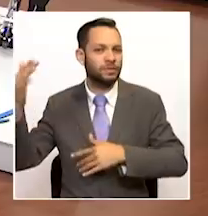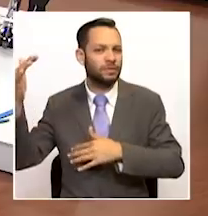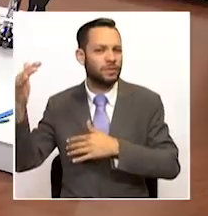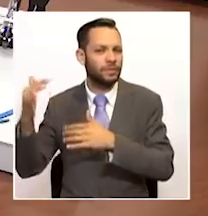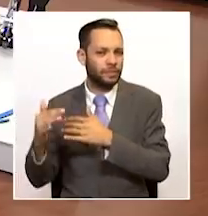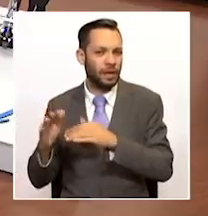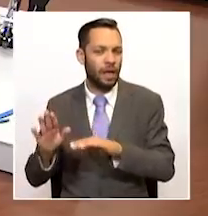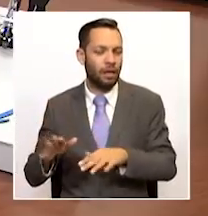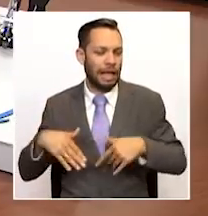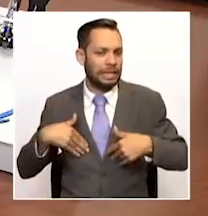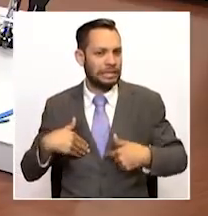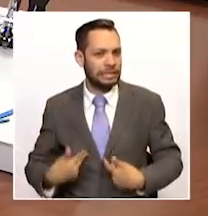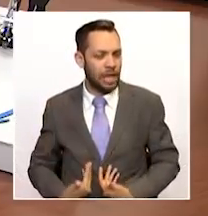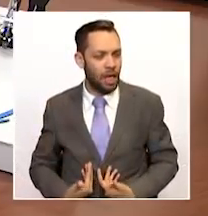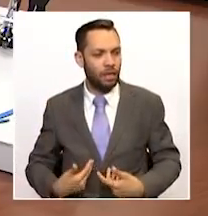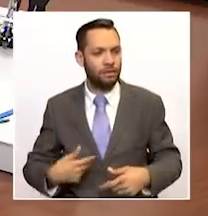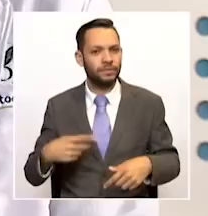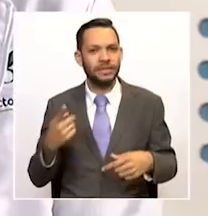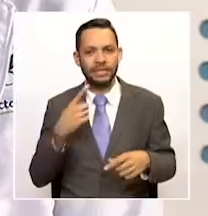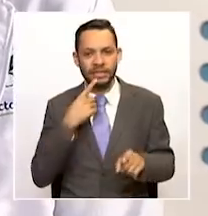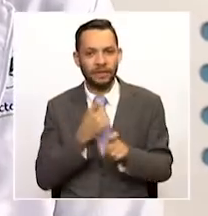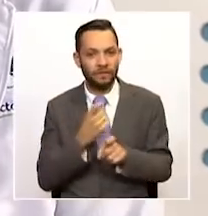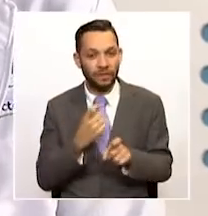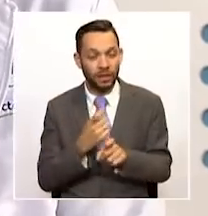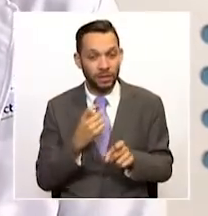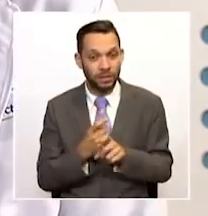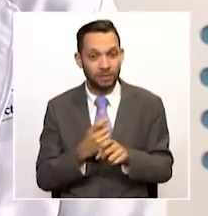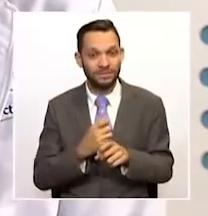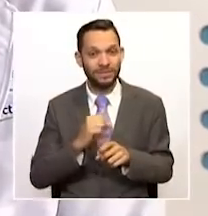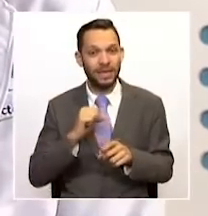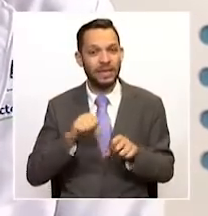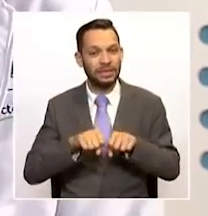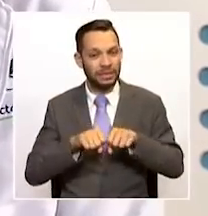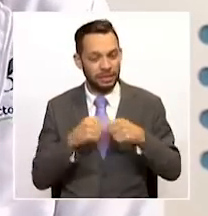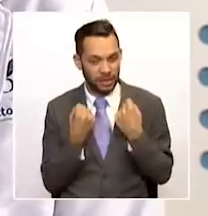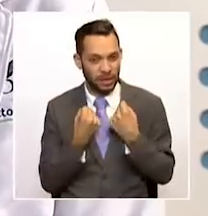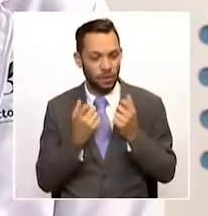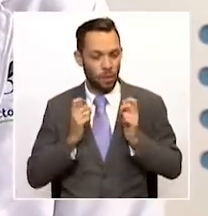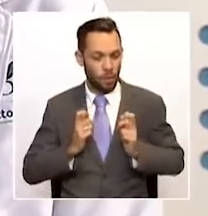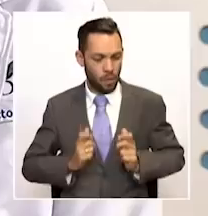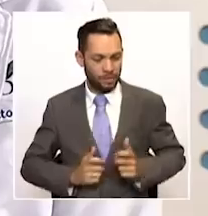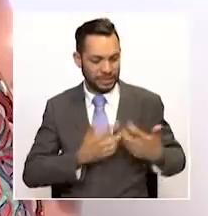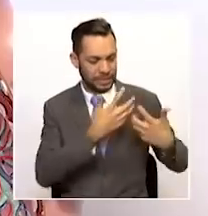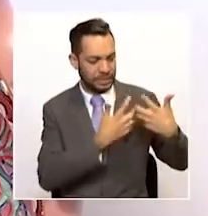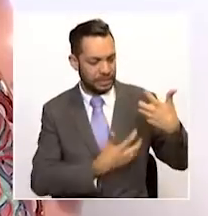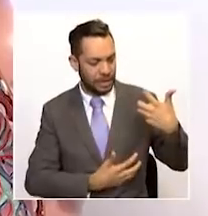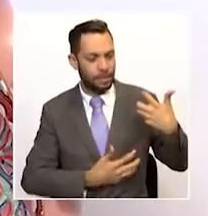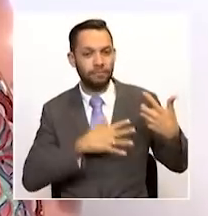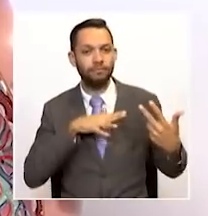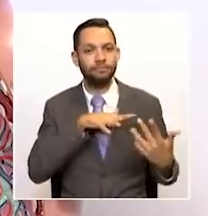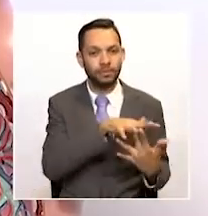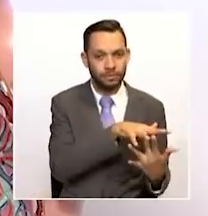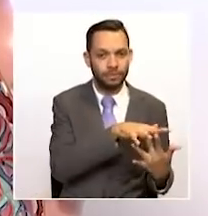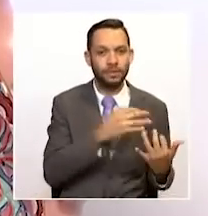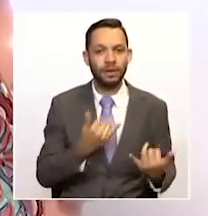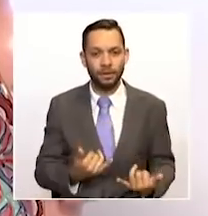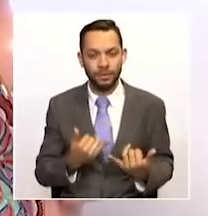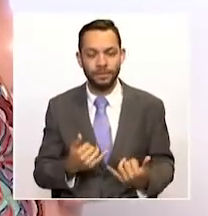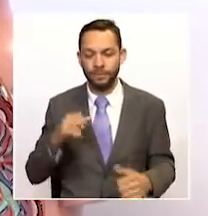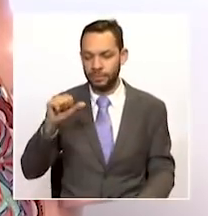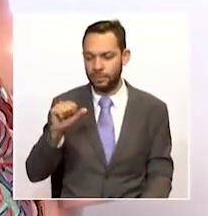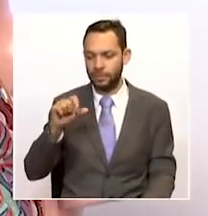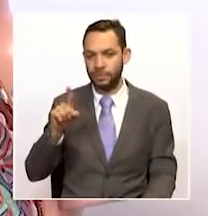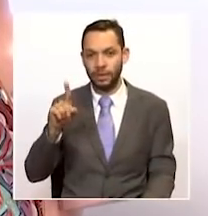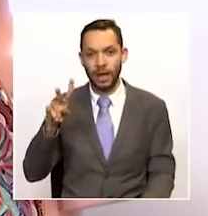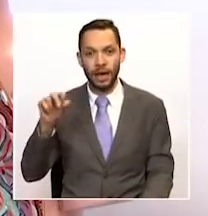produciendo trastornos metabólicos como tal y puede llevar también al paciente a la misma muerte y eso es lo que me cuenta el doctor álvaro gusta